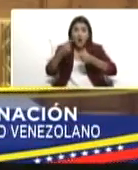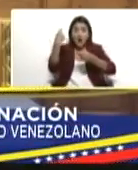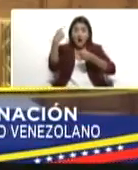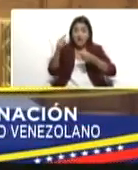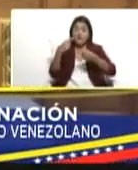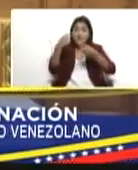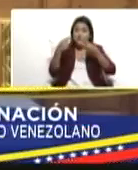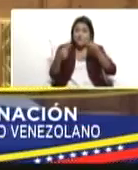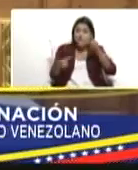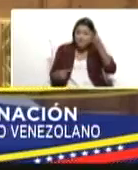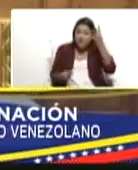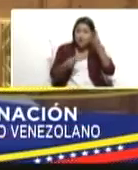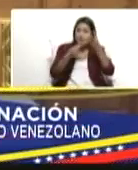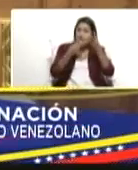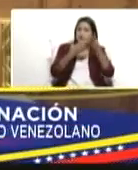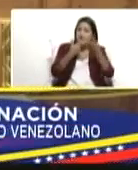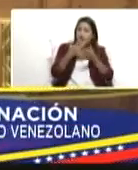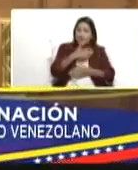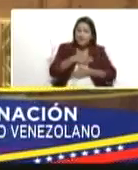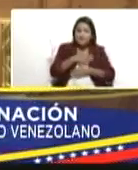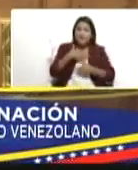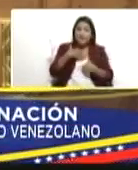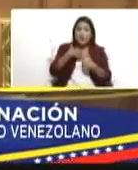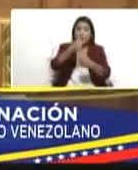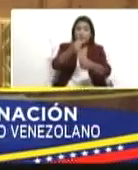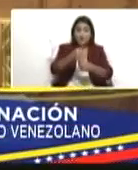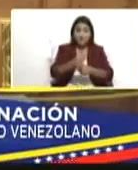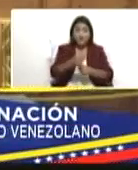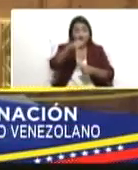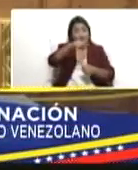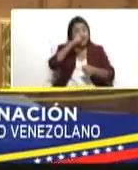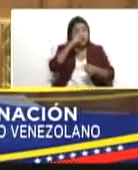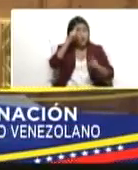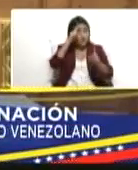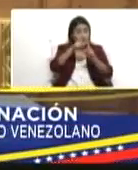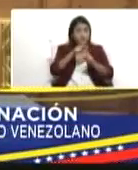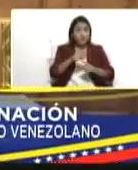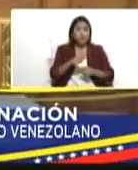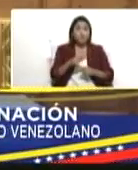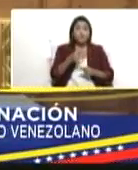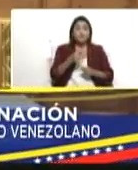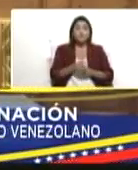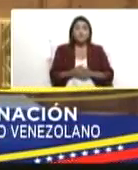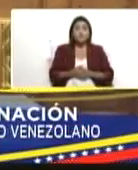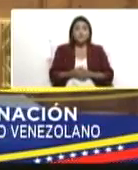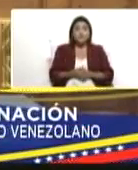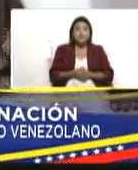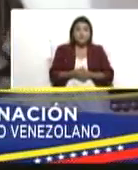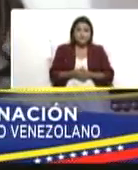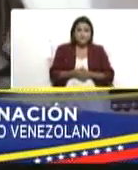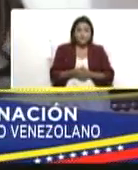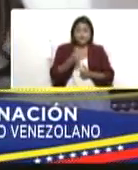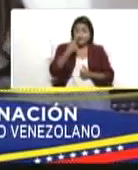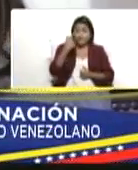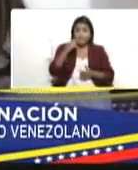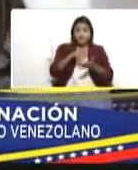logrando profundamente este año se llevó el déficit